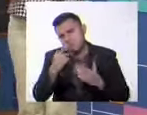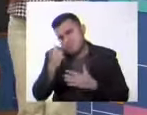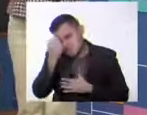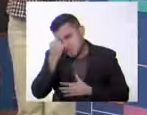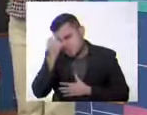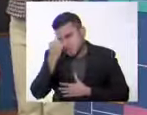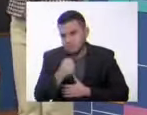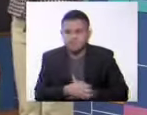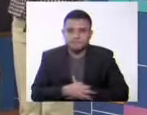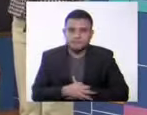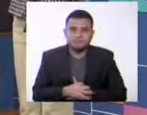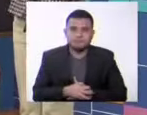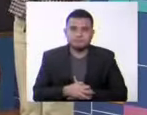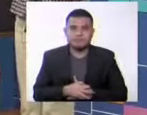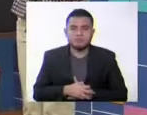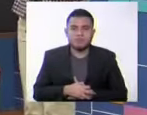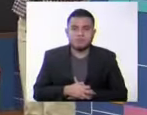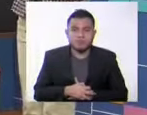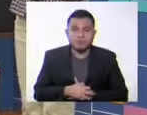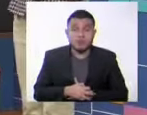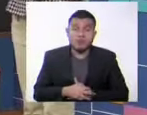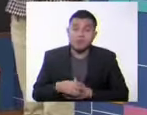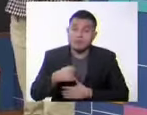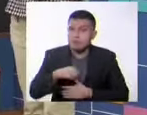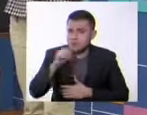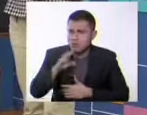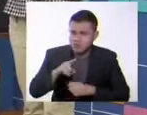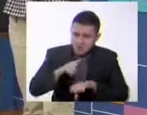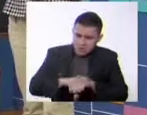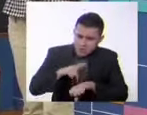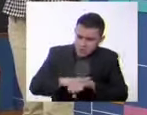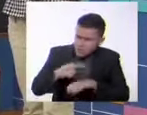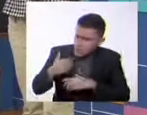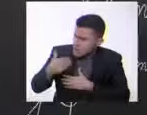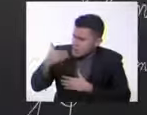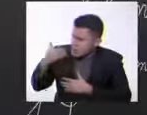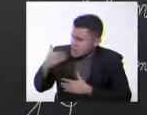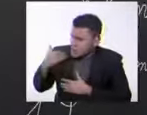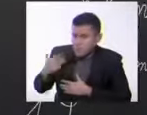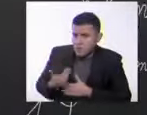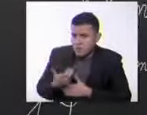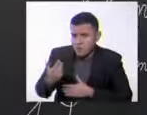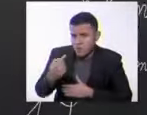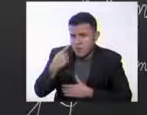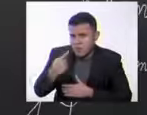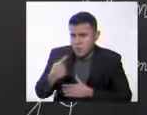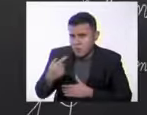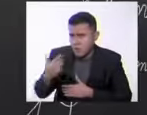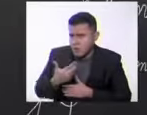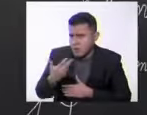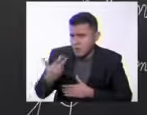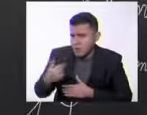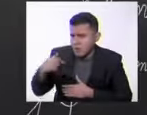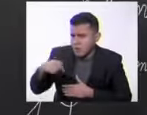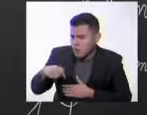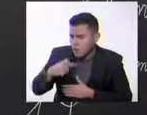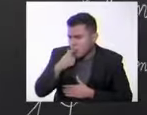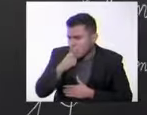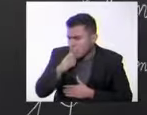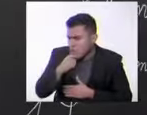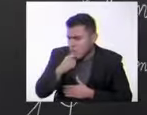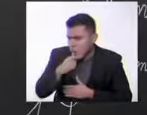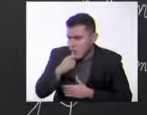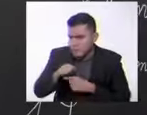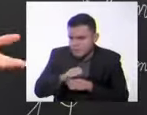¿no? Empecemos. Entonces, como les dije hace un momento, vamos a trabajar este día cómo